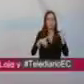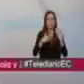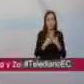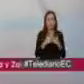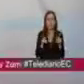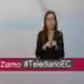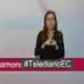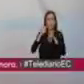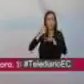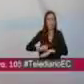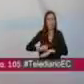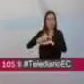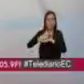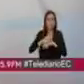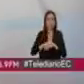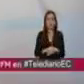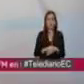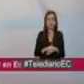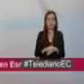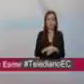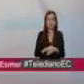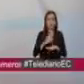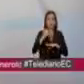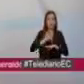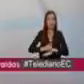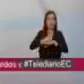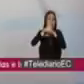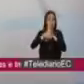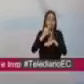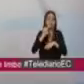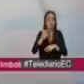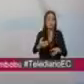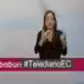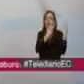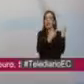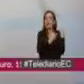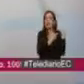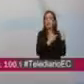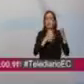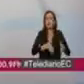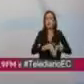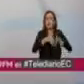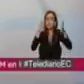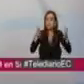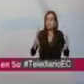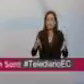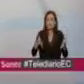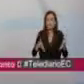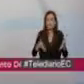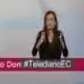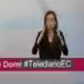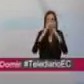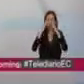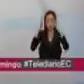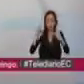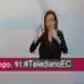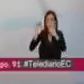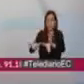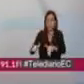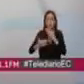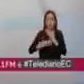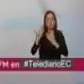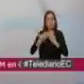cohete creo que es un momento de altísima responsabilidad es más me atrevería si quizá es más fácil el confinamiento que esta